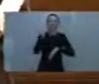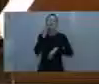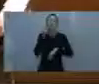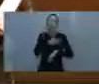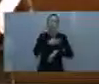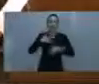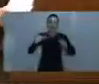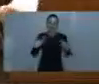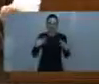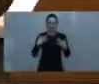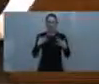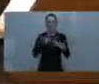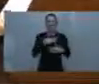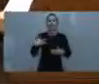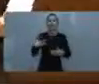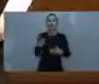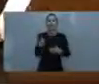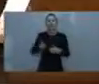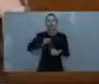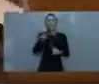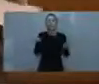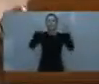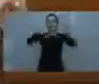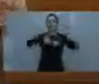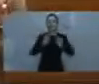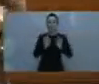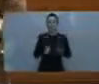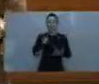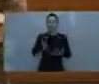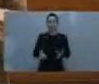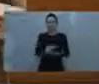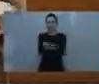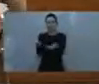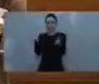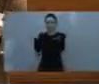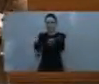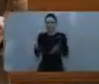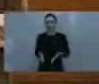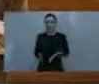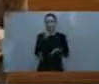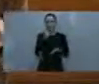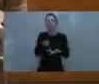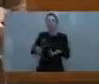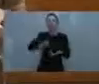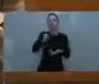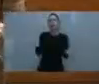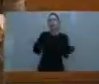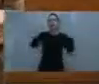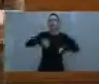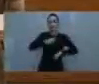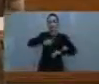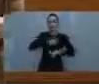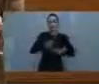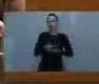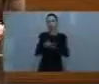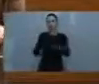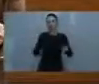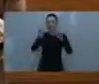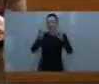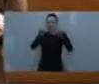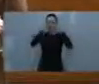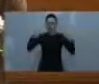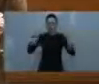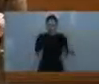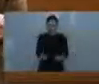posibilidades de acuerdo como las que algunos le hemos planteado aquí. Claro, la posibilidad de acuerdo que nosotros le planteamos, por ejemplo, en materia